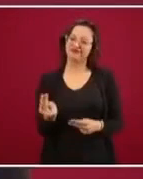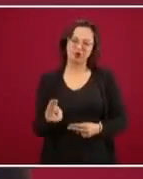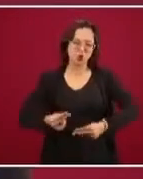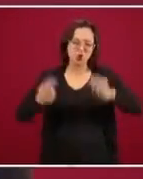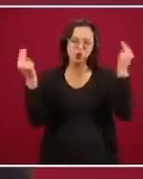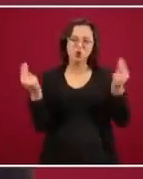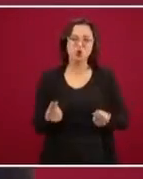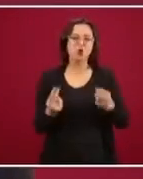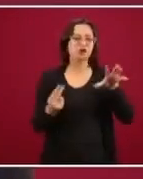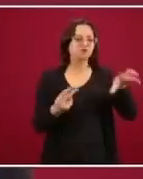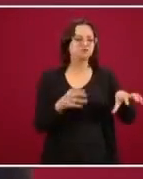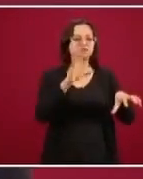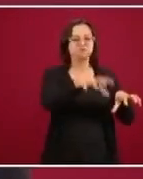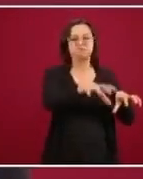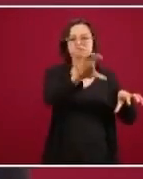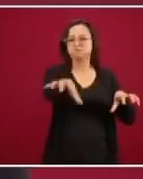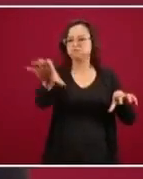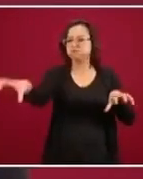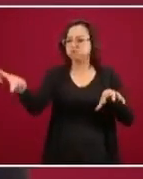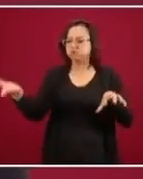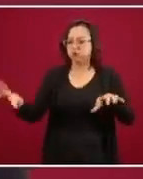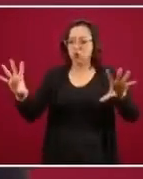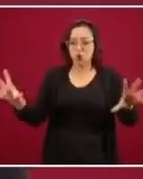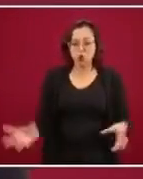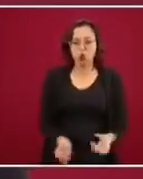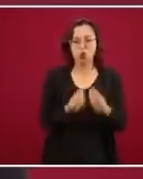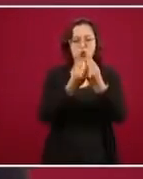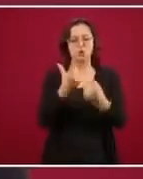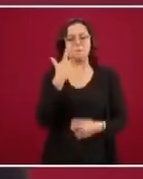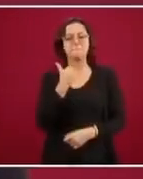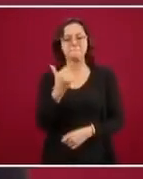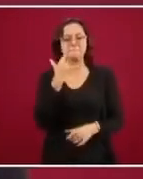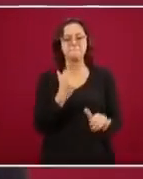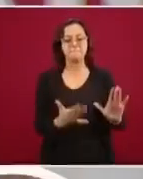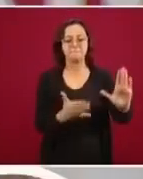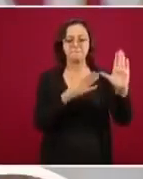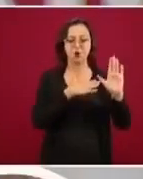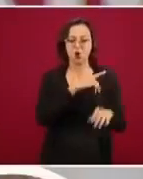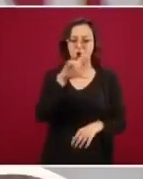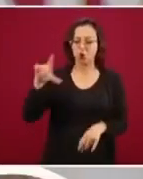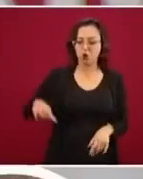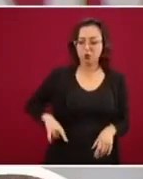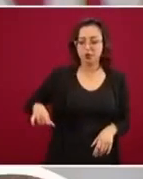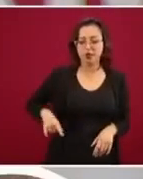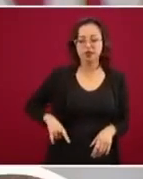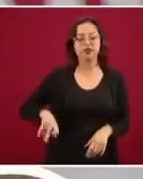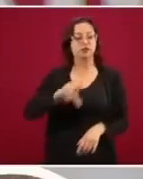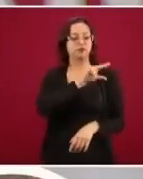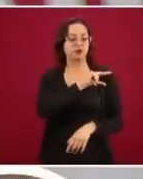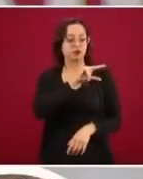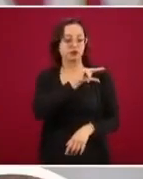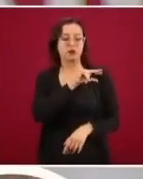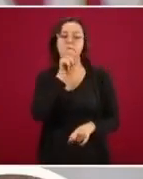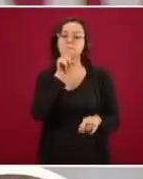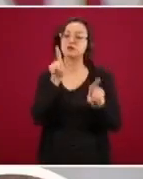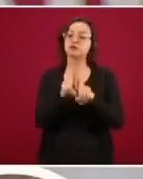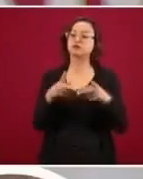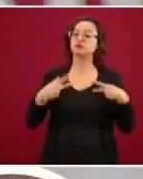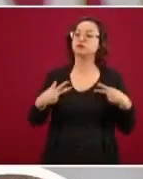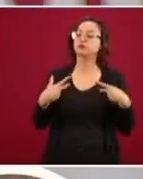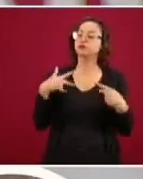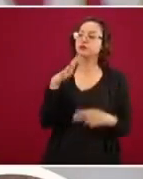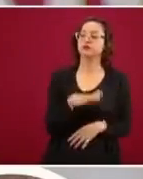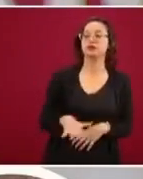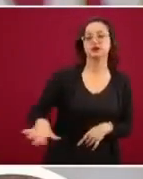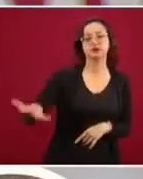en el que necesitamos el compromiso y el esfuerzo tanto del gobierno sector privado y de la sociedad